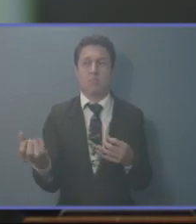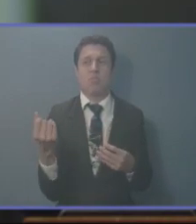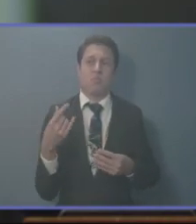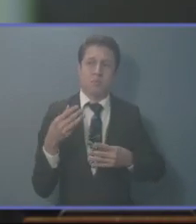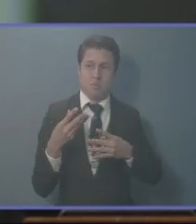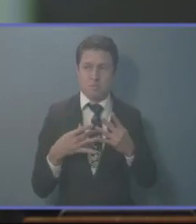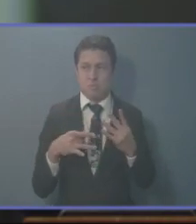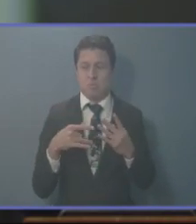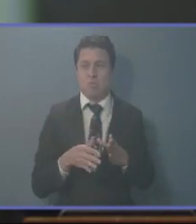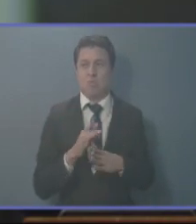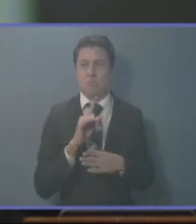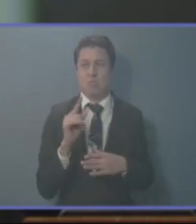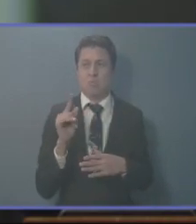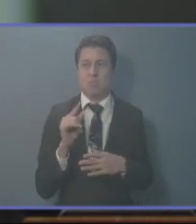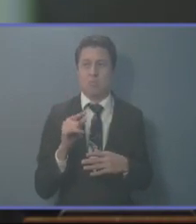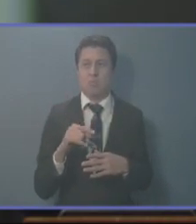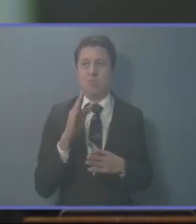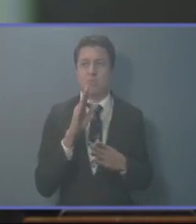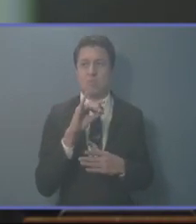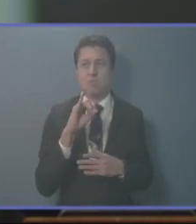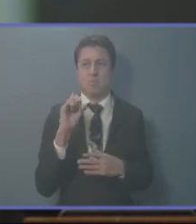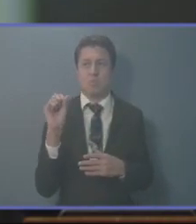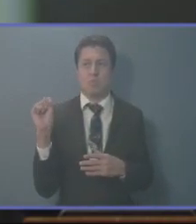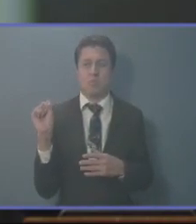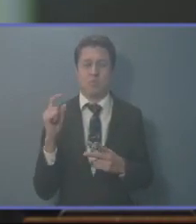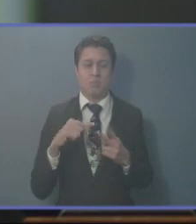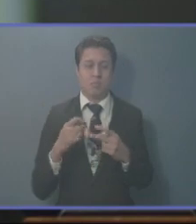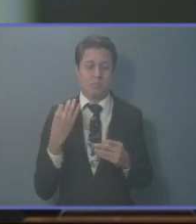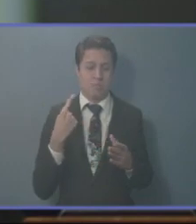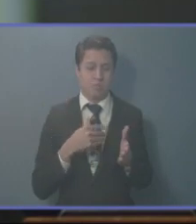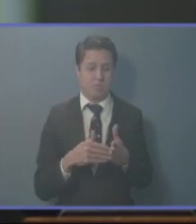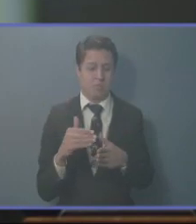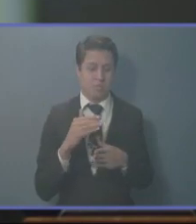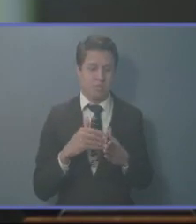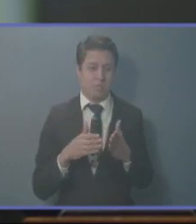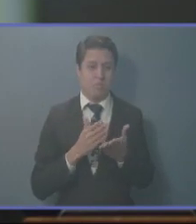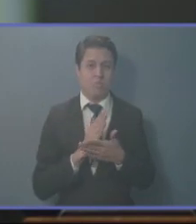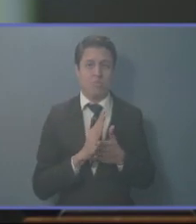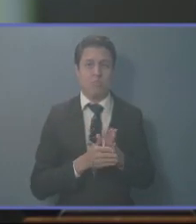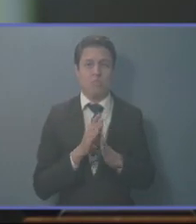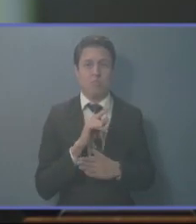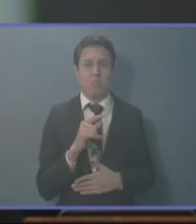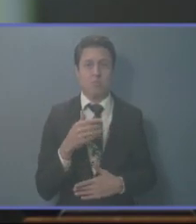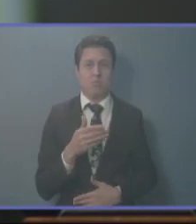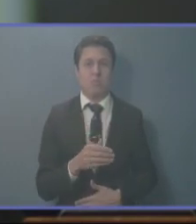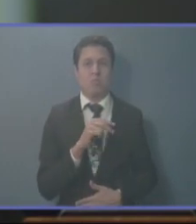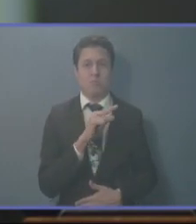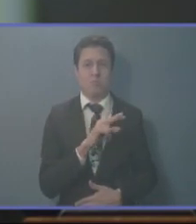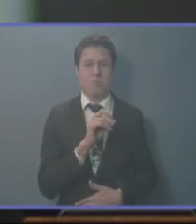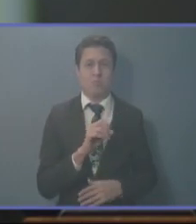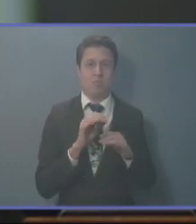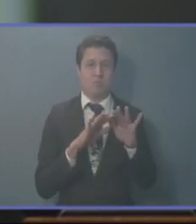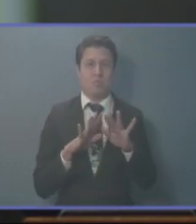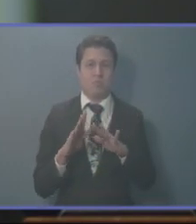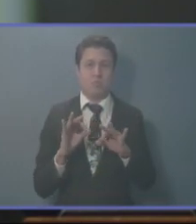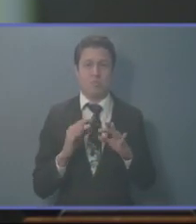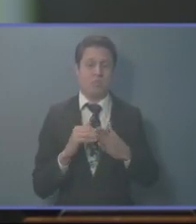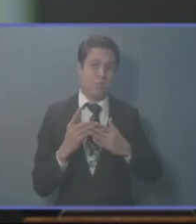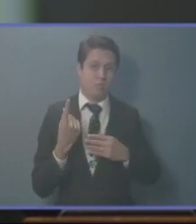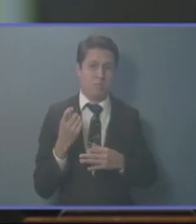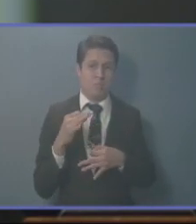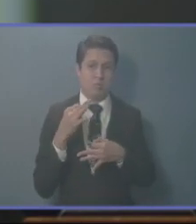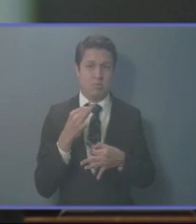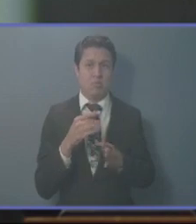patronos en el Instituto Salvadoreño del Seguro Social, que iniciaron sus operaciones a partir del año 2019 y que aún no hubiesen presentado